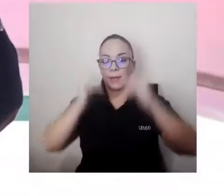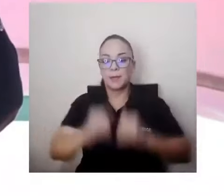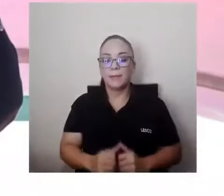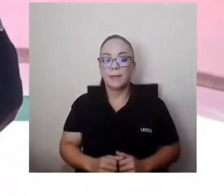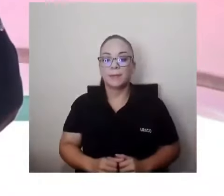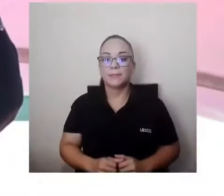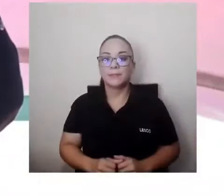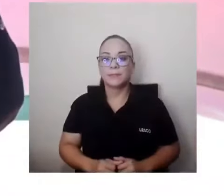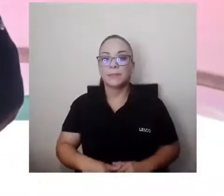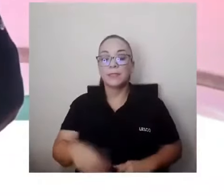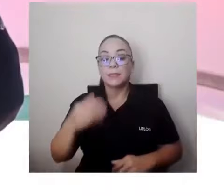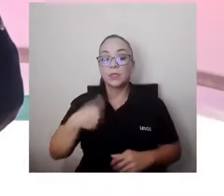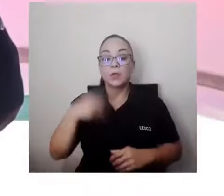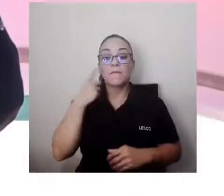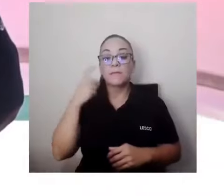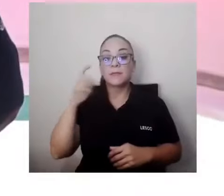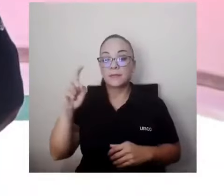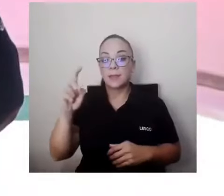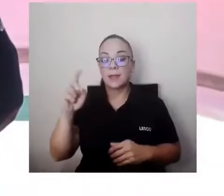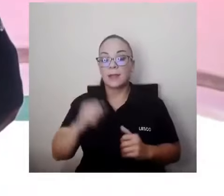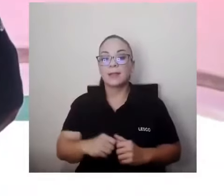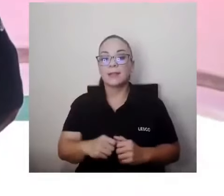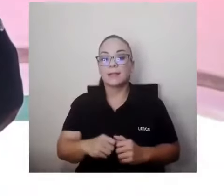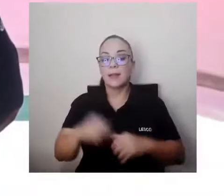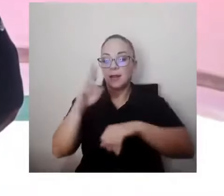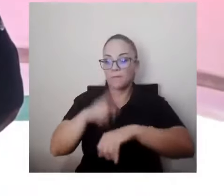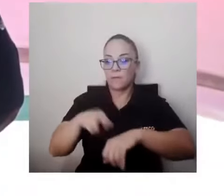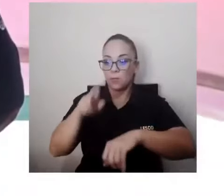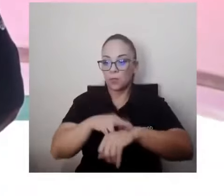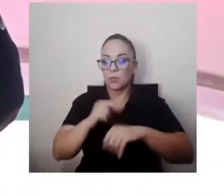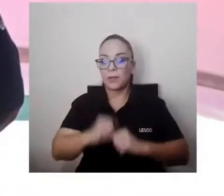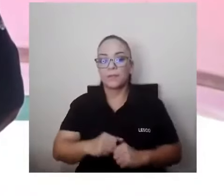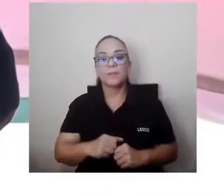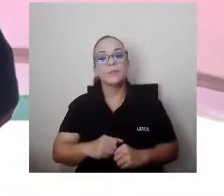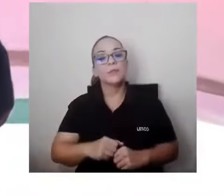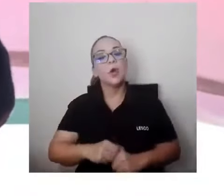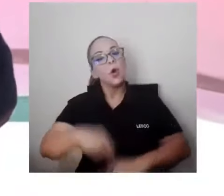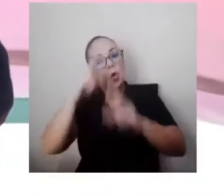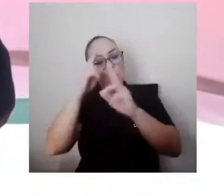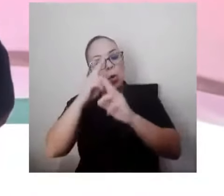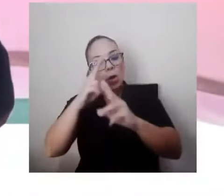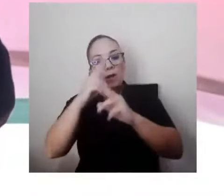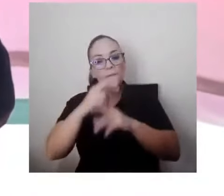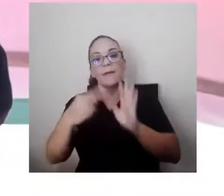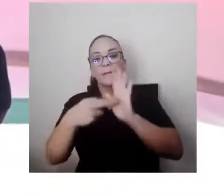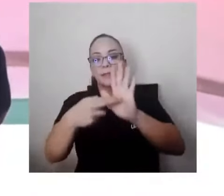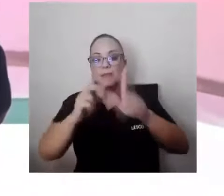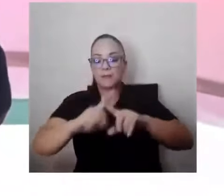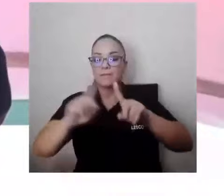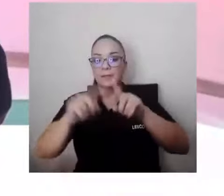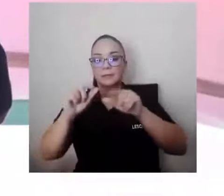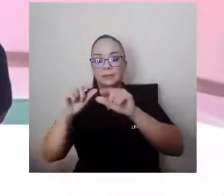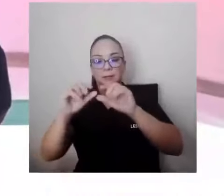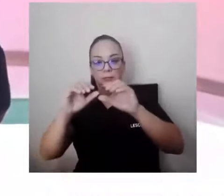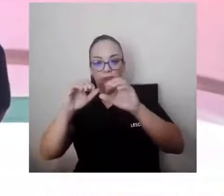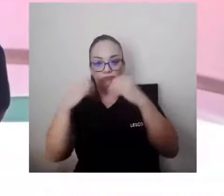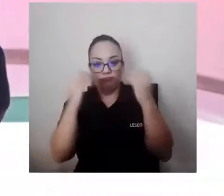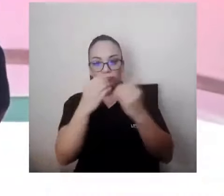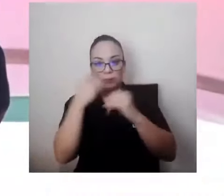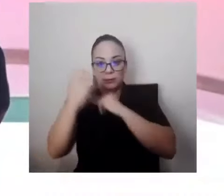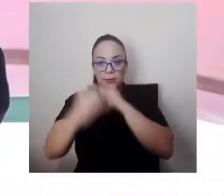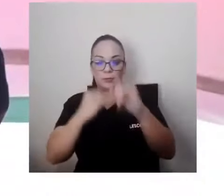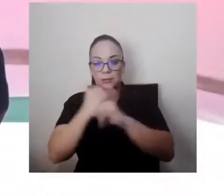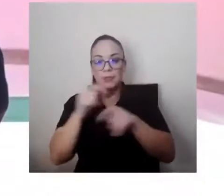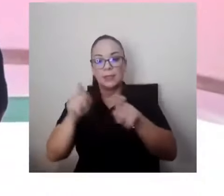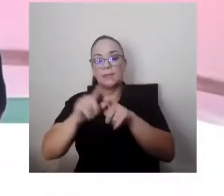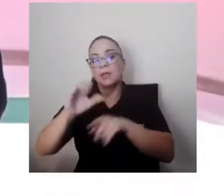señor Fiscal General de la República, honorables representantes de organismos internacionales y cónsules